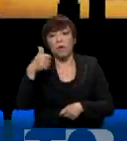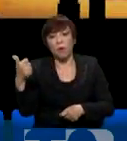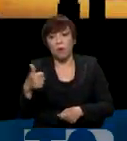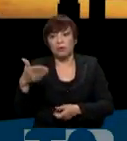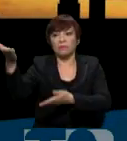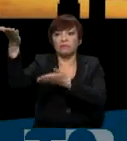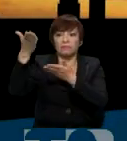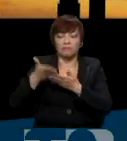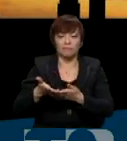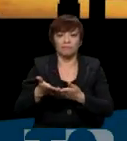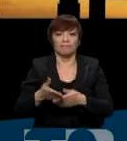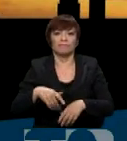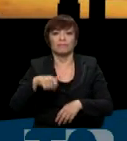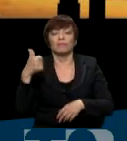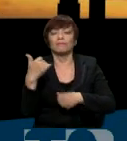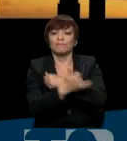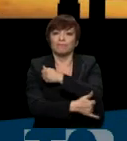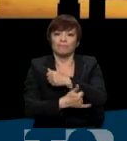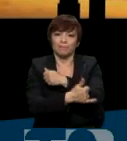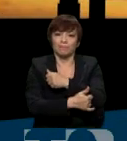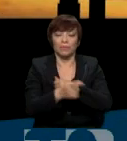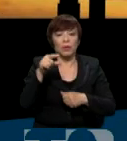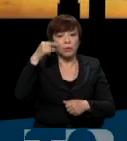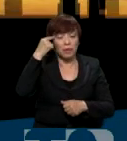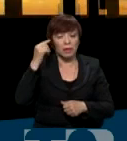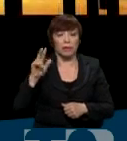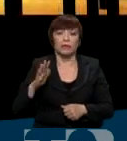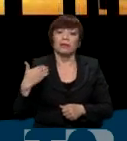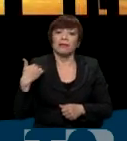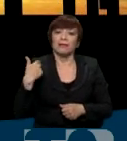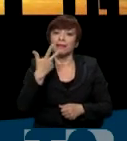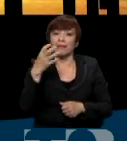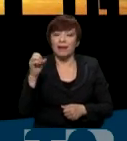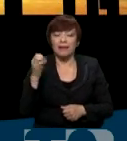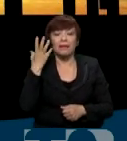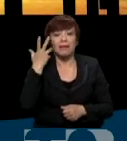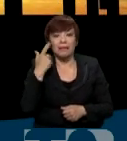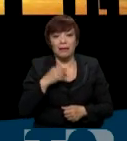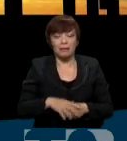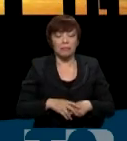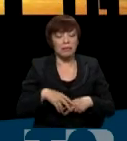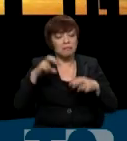Ahora el gobierno tiene un plazo de 30 días para el análisis de documentación que incluye parámetros como la